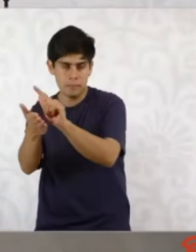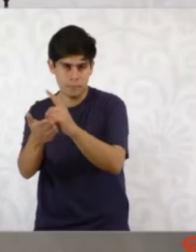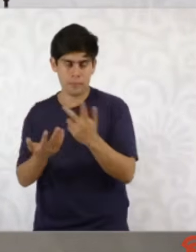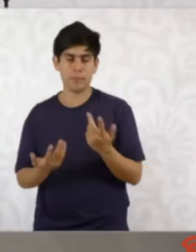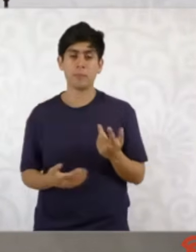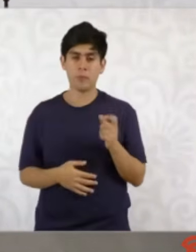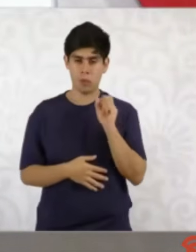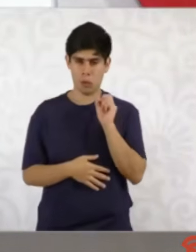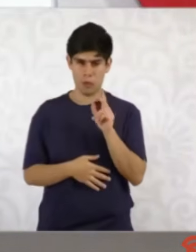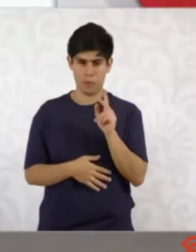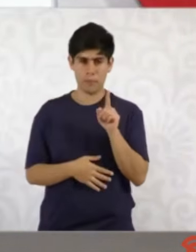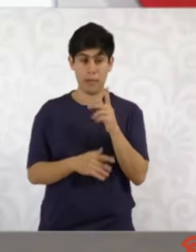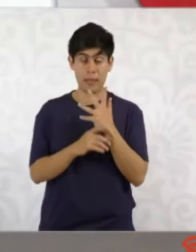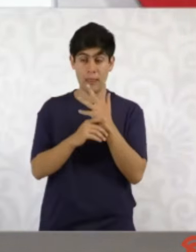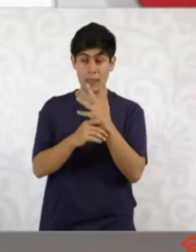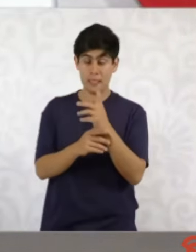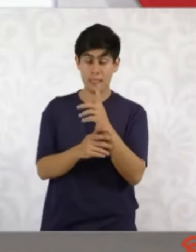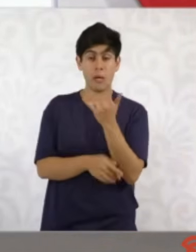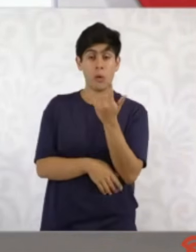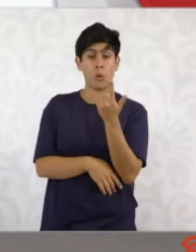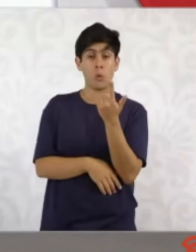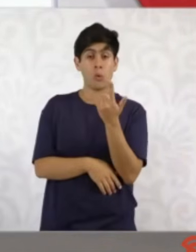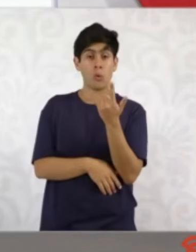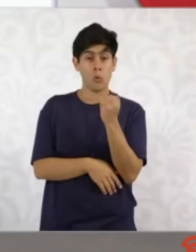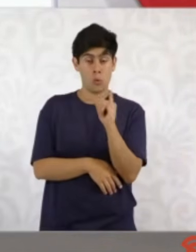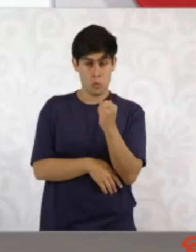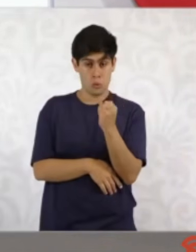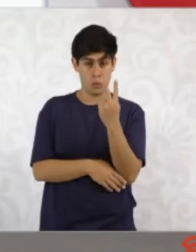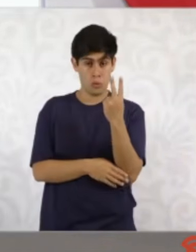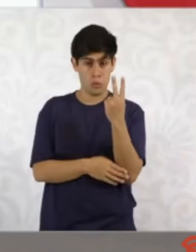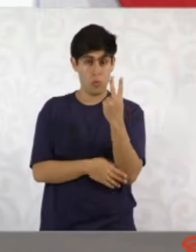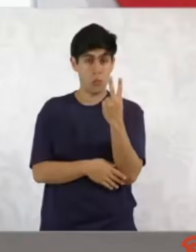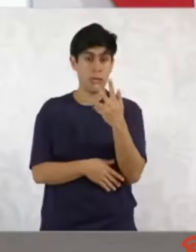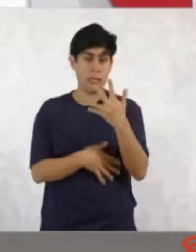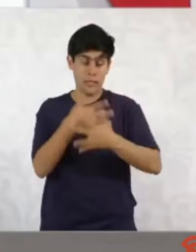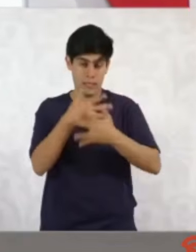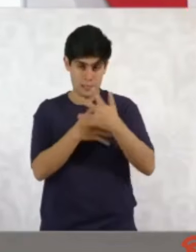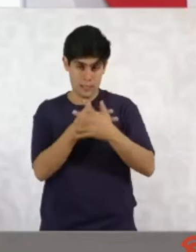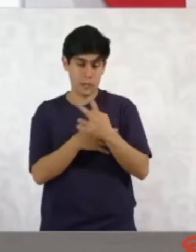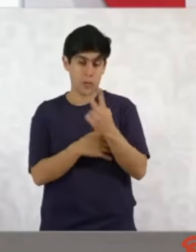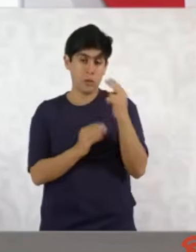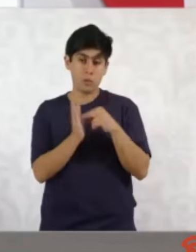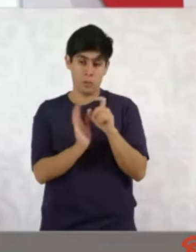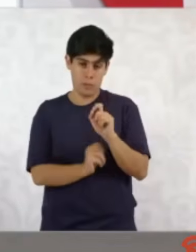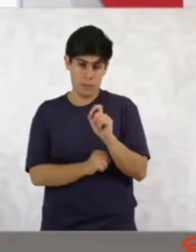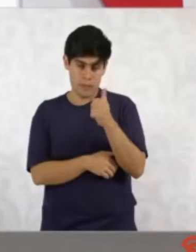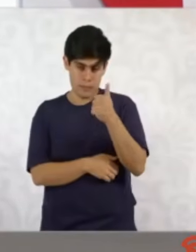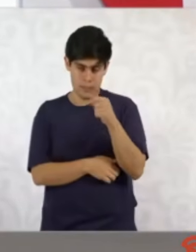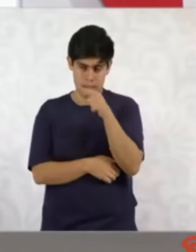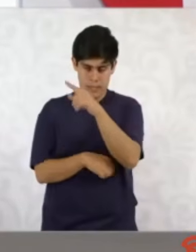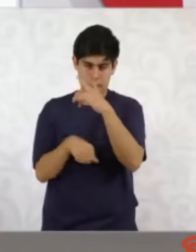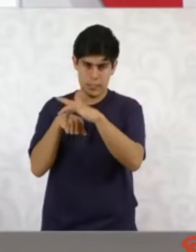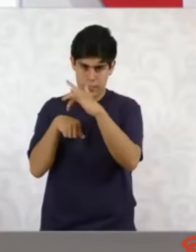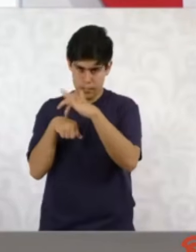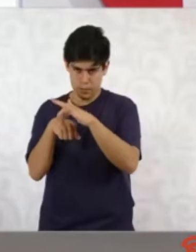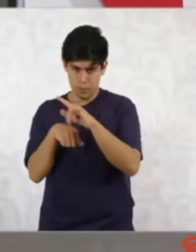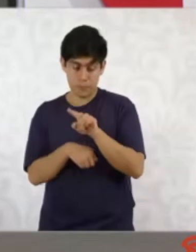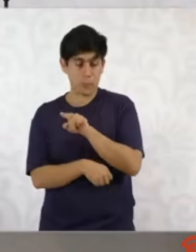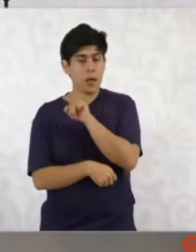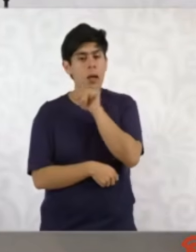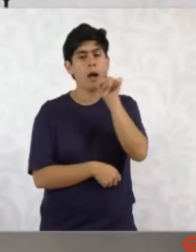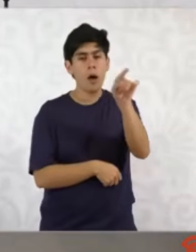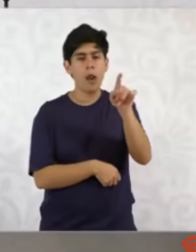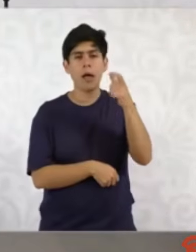Chalco, junio 15, 2026. Vamos ahora a Guerrero, septiembre